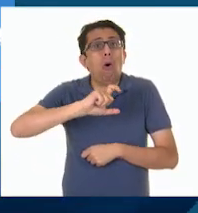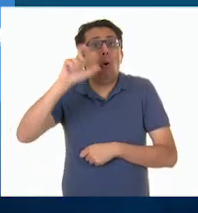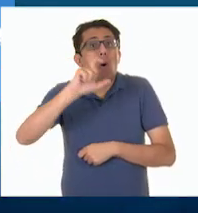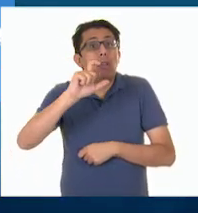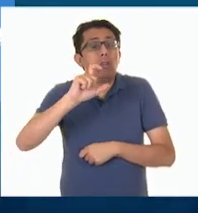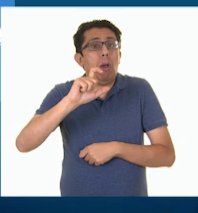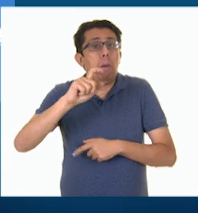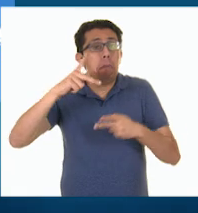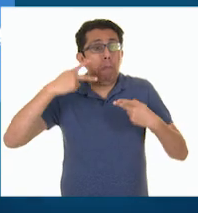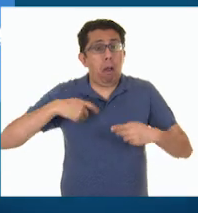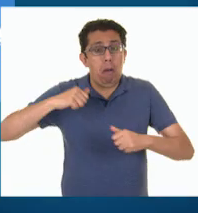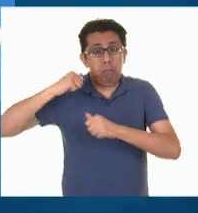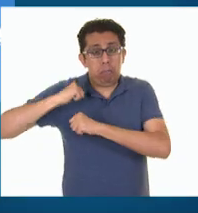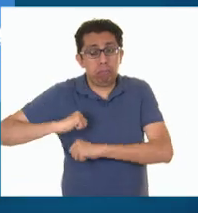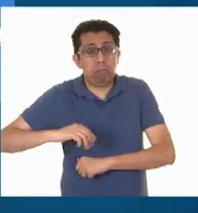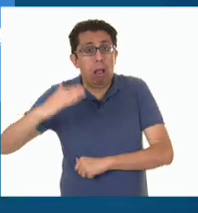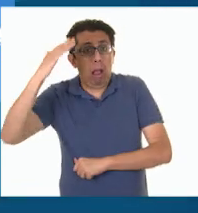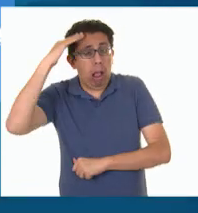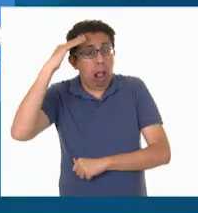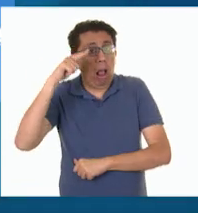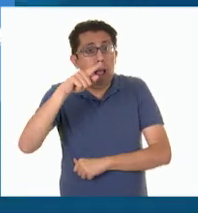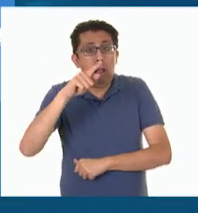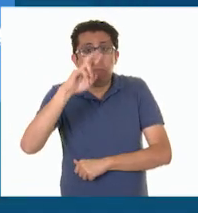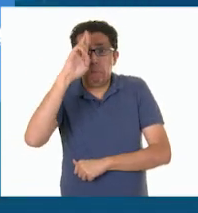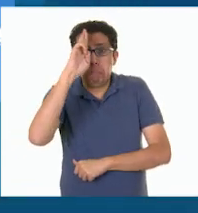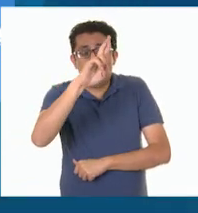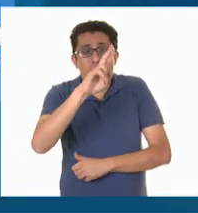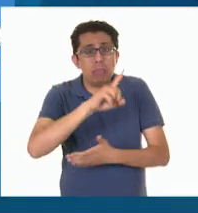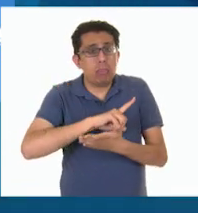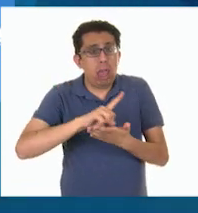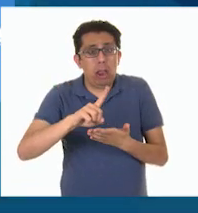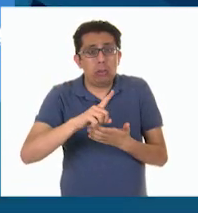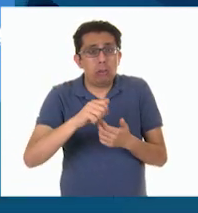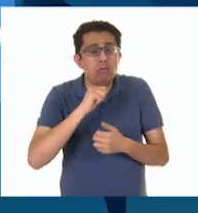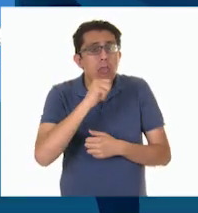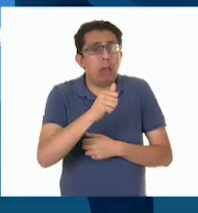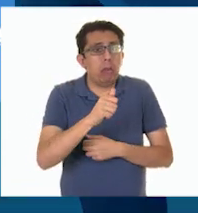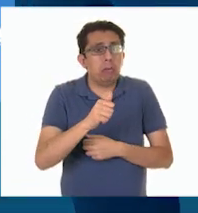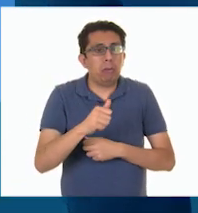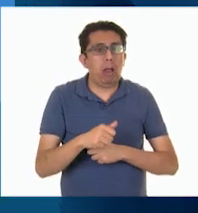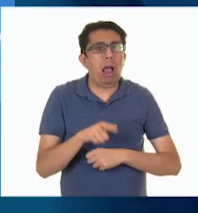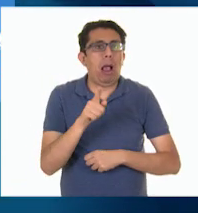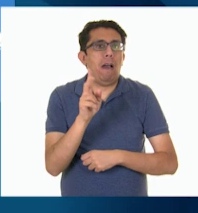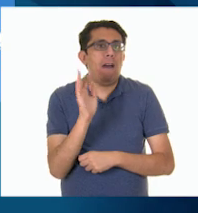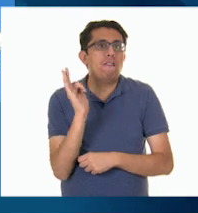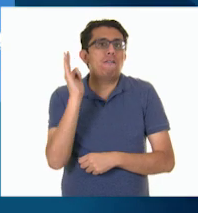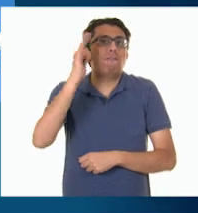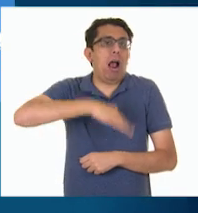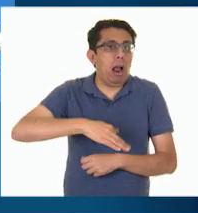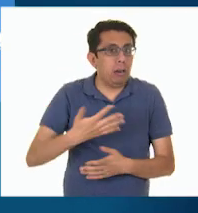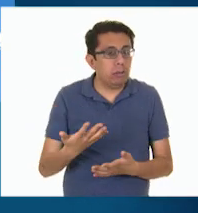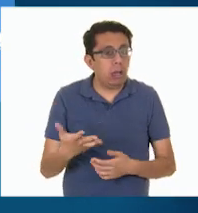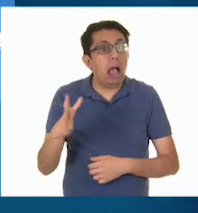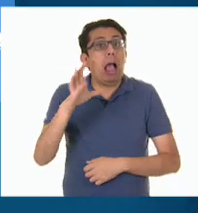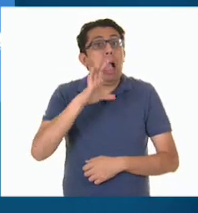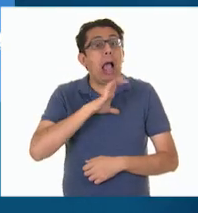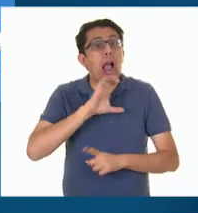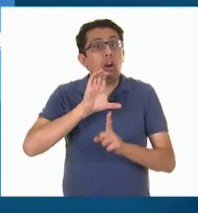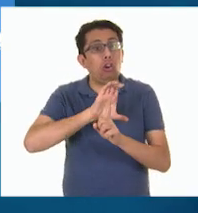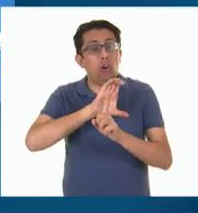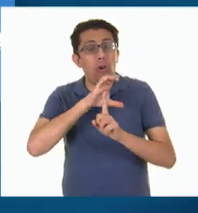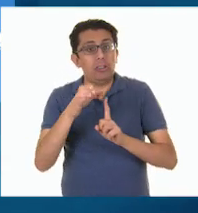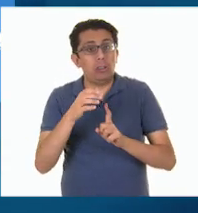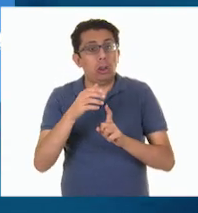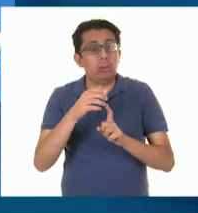que violen los derechos de cualquier persona. Eso es falso. Tenemos, por ejemplo, a la Comisión Nacional